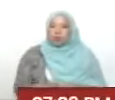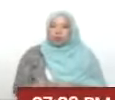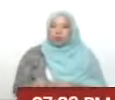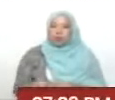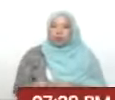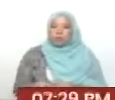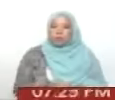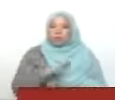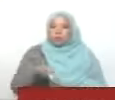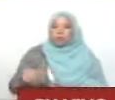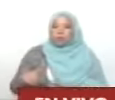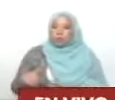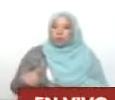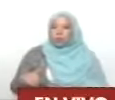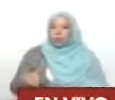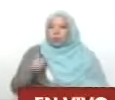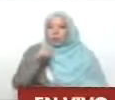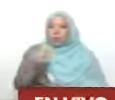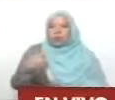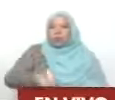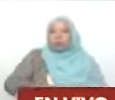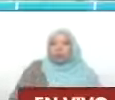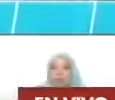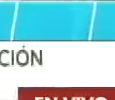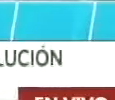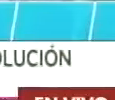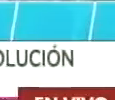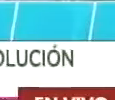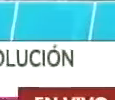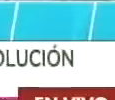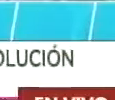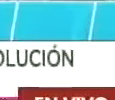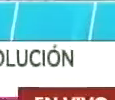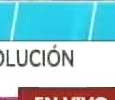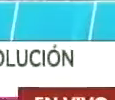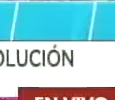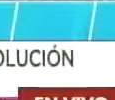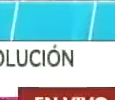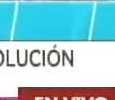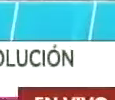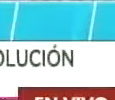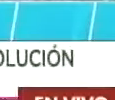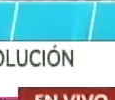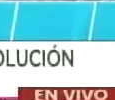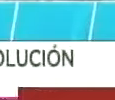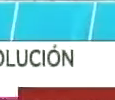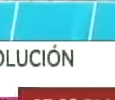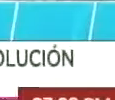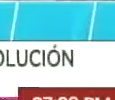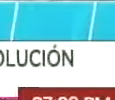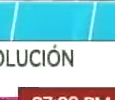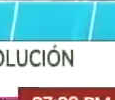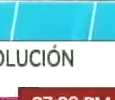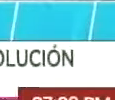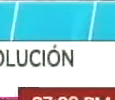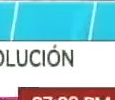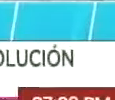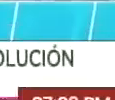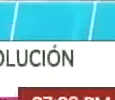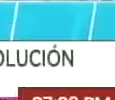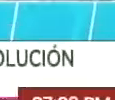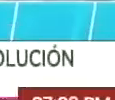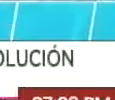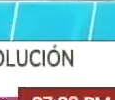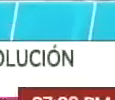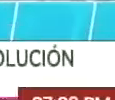paquete, gracias a las Ricomiles, al 1x10 del buen gobierno. Después nos fuimos hasta Cuba,